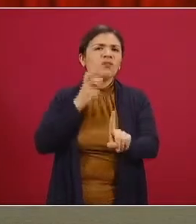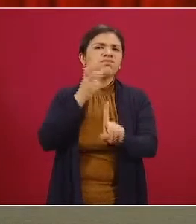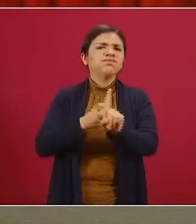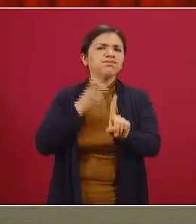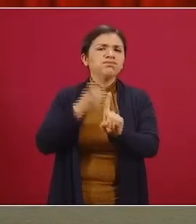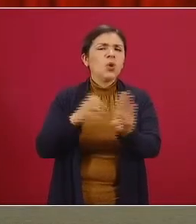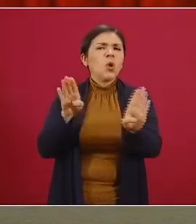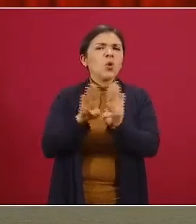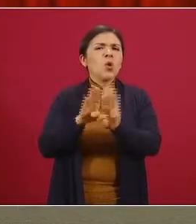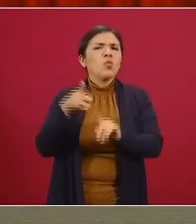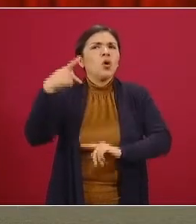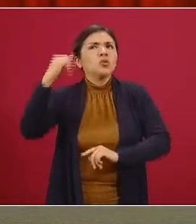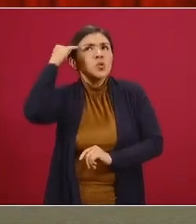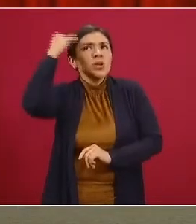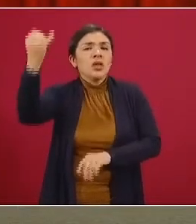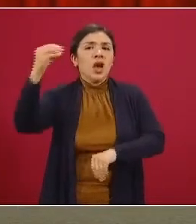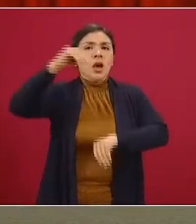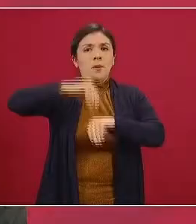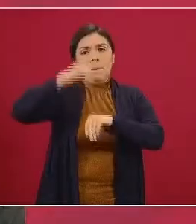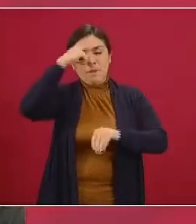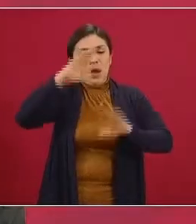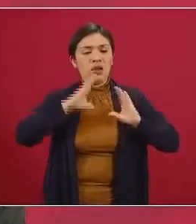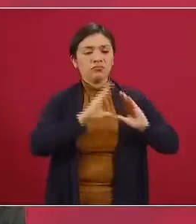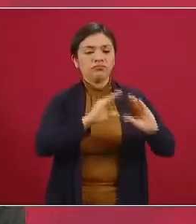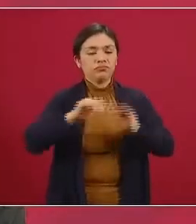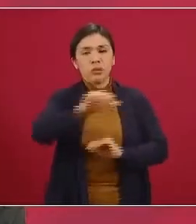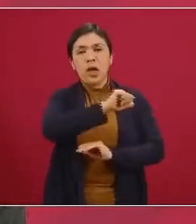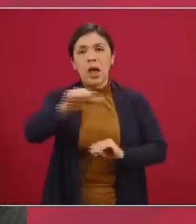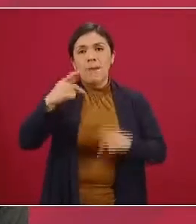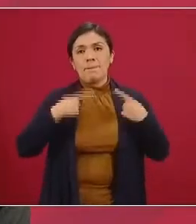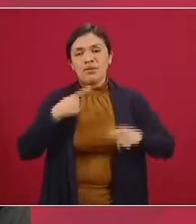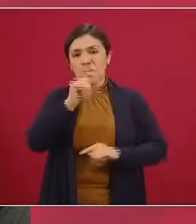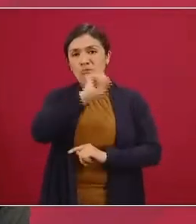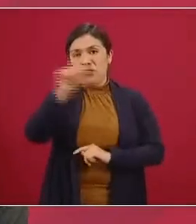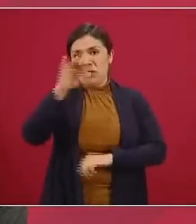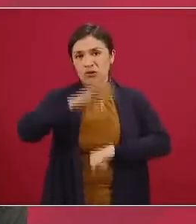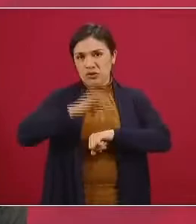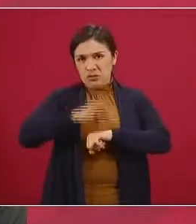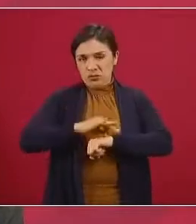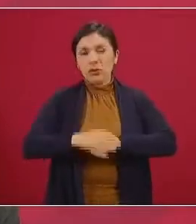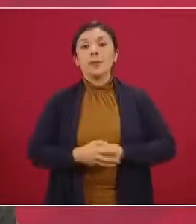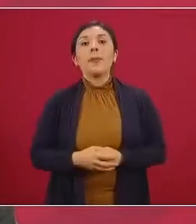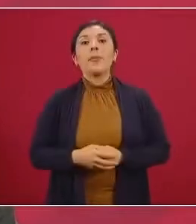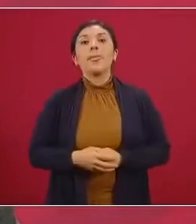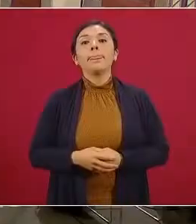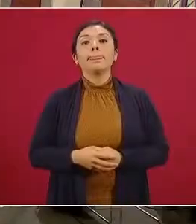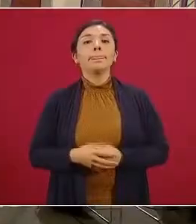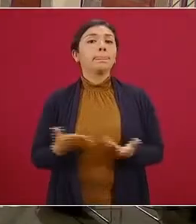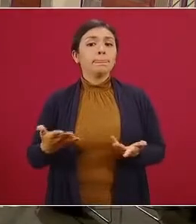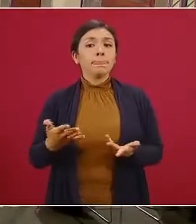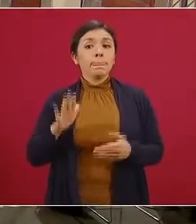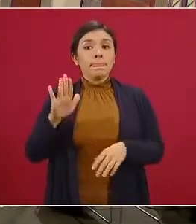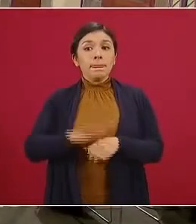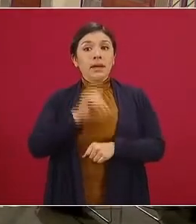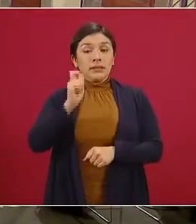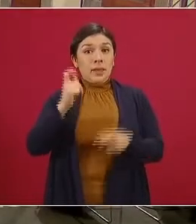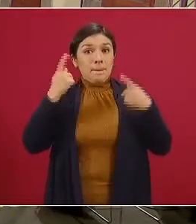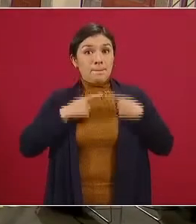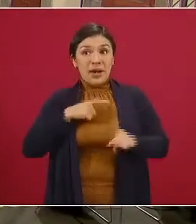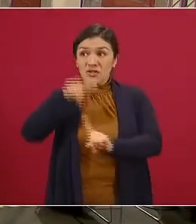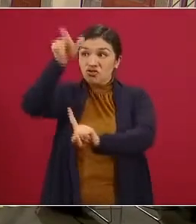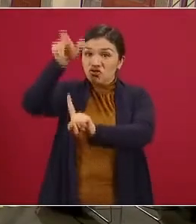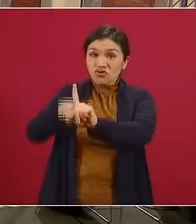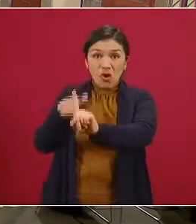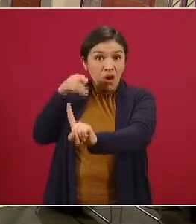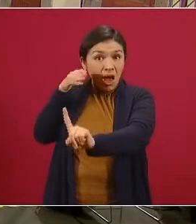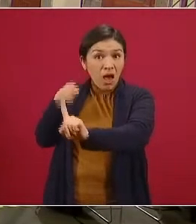a cierta postura en torno a la formación de los profesionales de la salud. Porque el punto no son las personas.